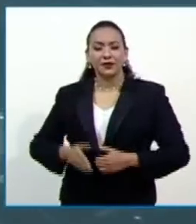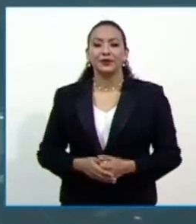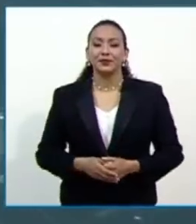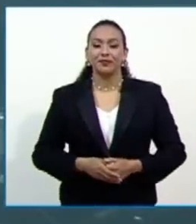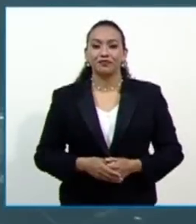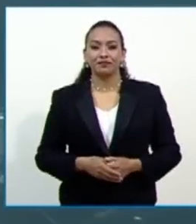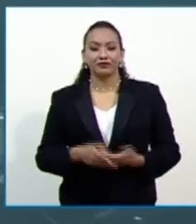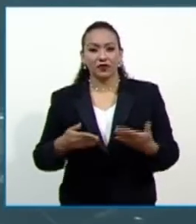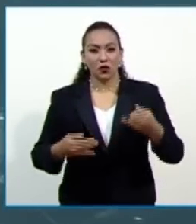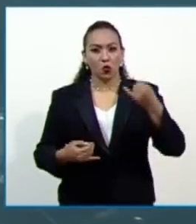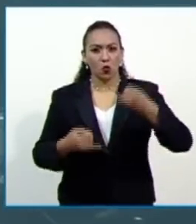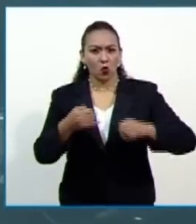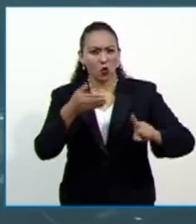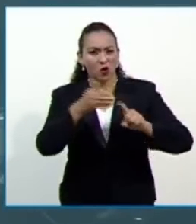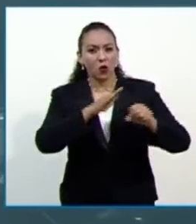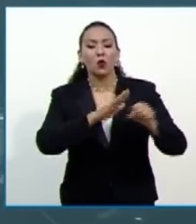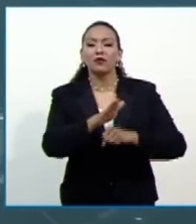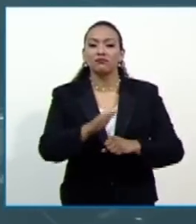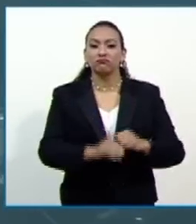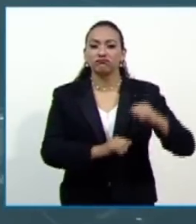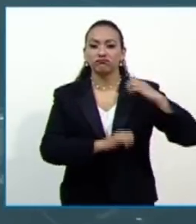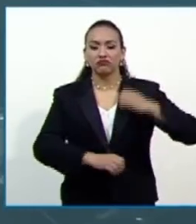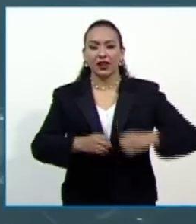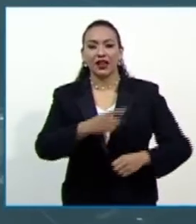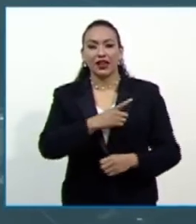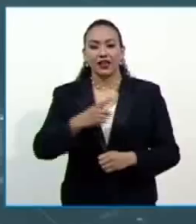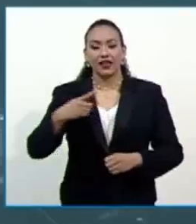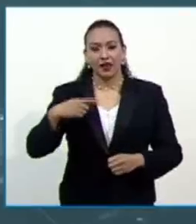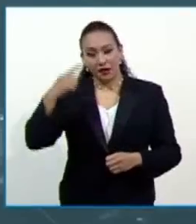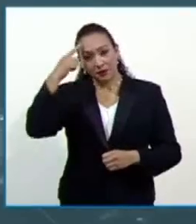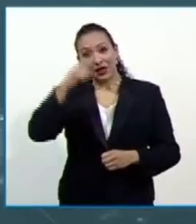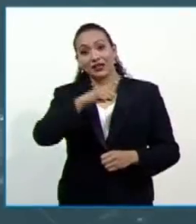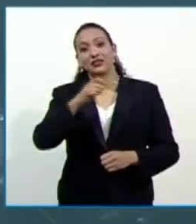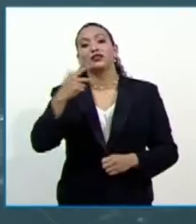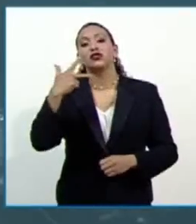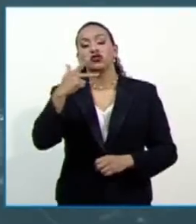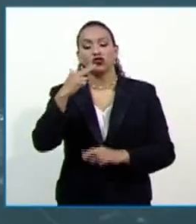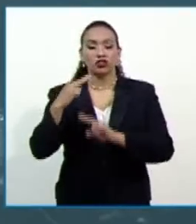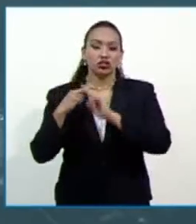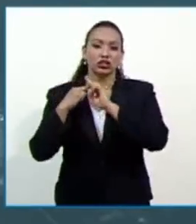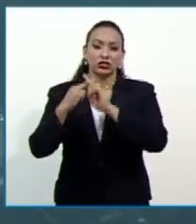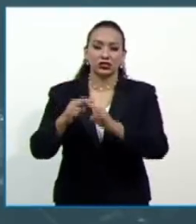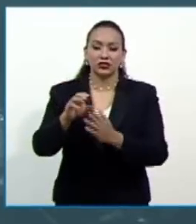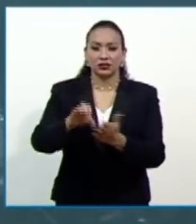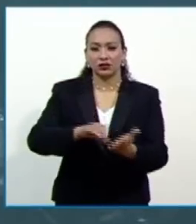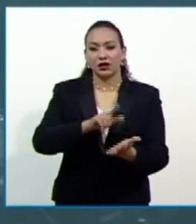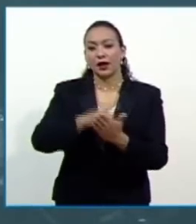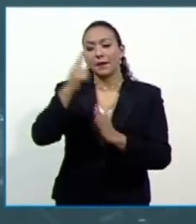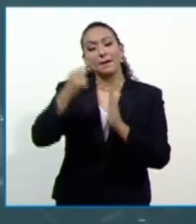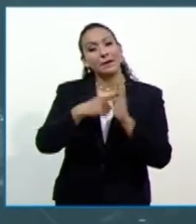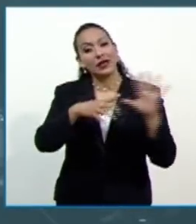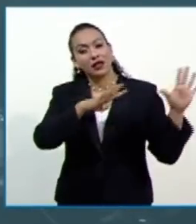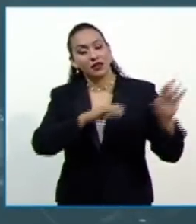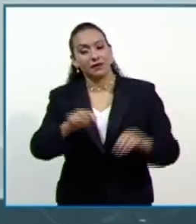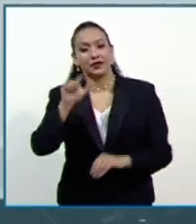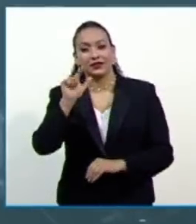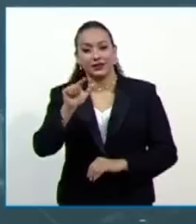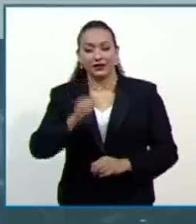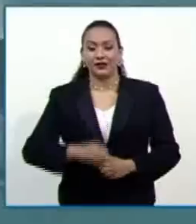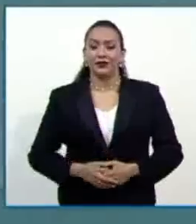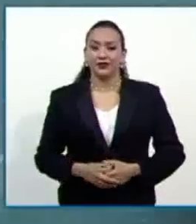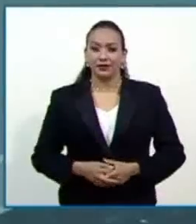Lamentan juzgadores exclusión del Poder Judicial de ceremonia del 108 aniversario de la Constitución de 1917.